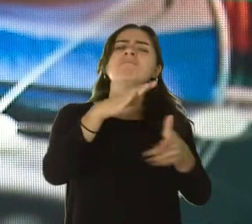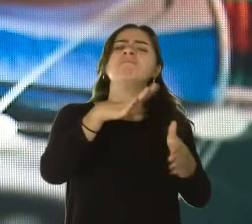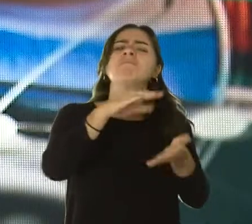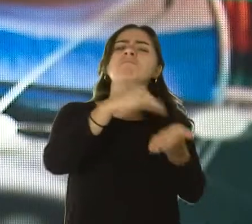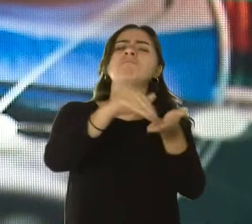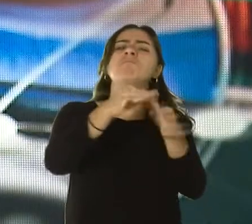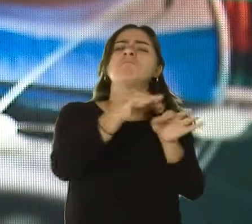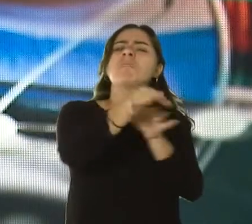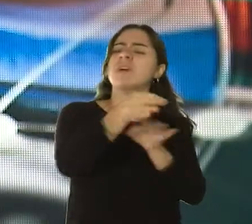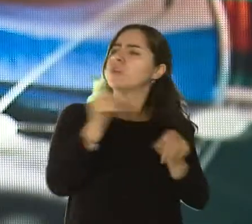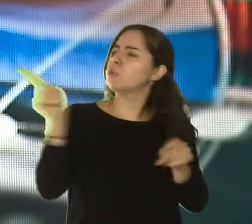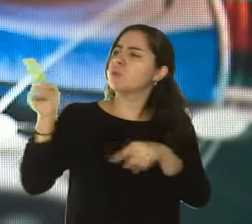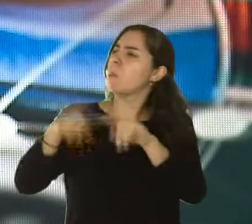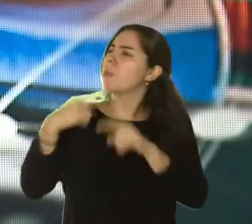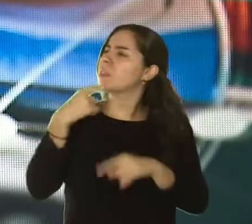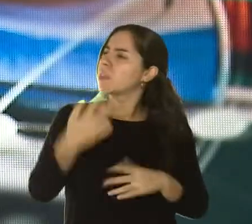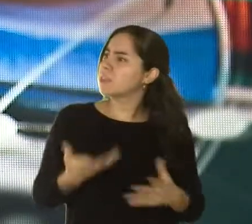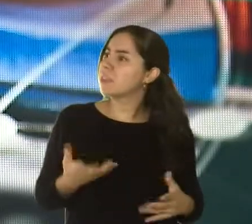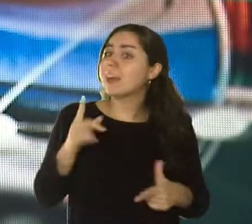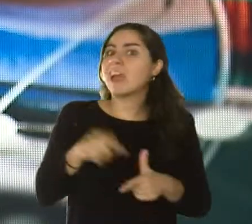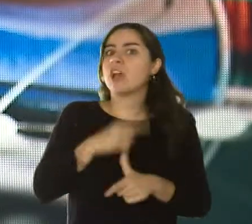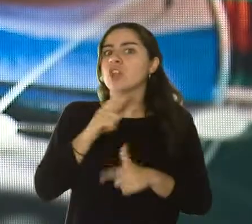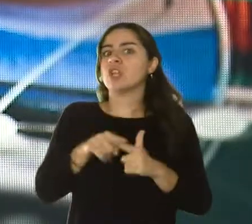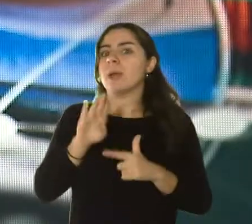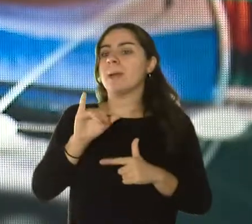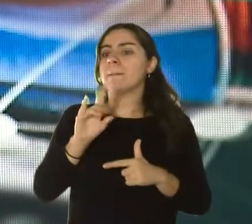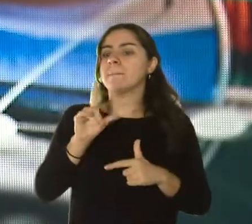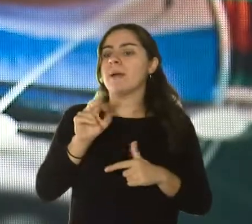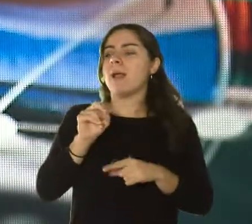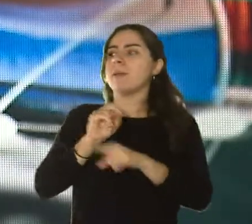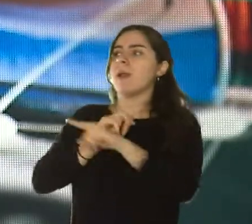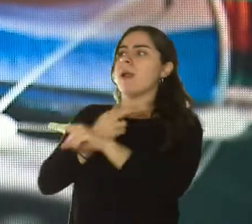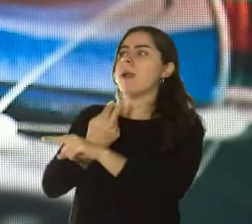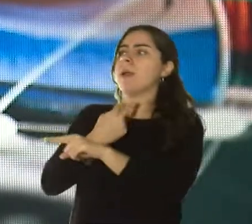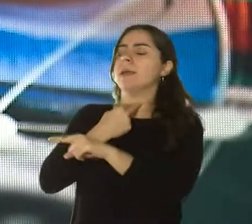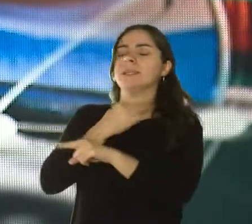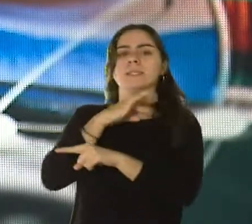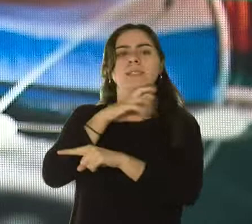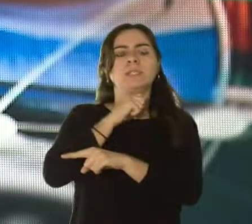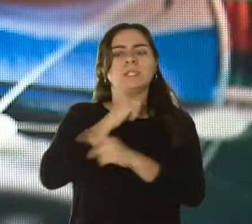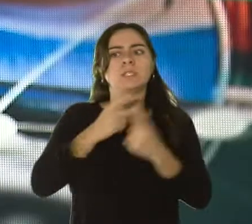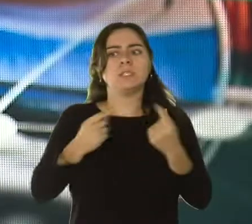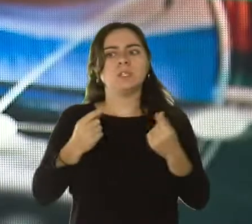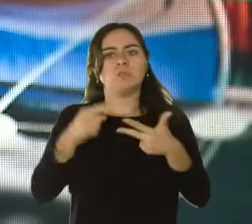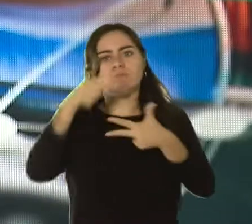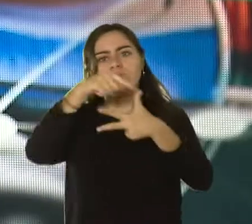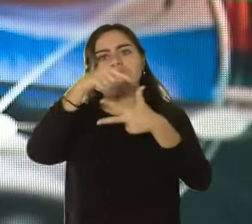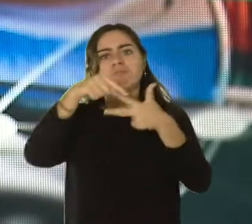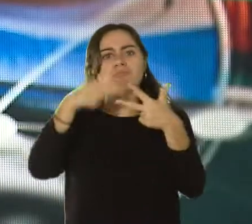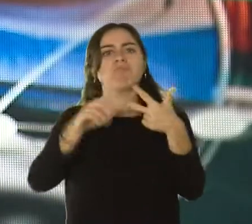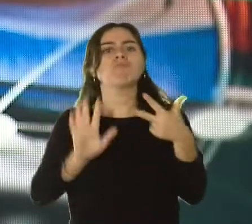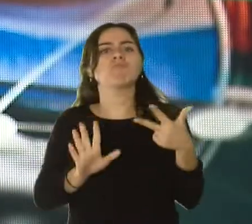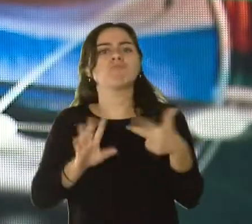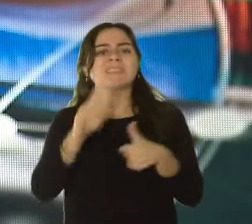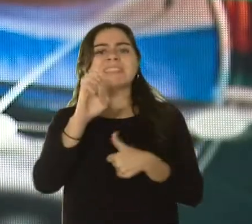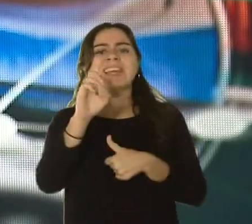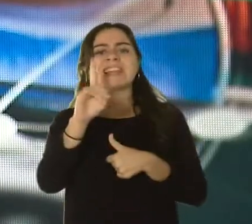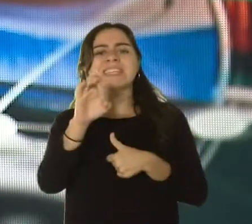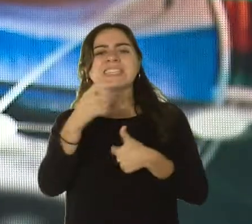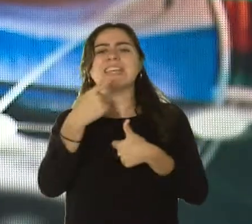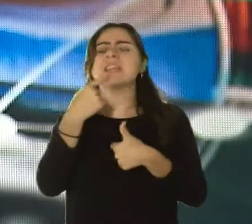decreto. Pues, ¿qué hace el presidente Biden? Toma tres iniciativas. Primero le dice al